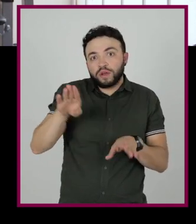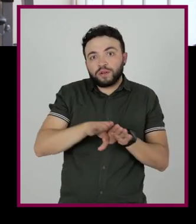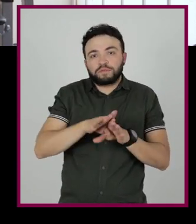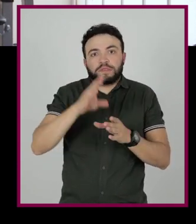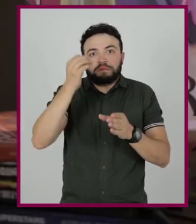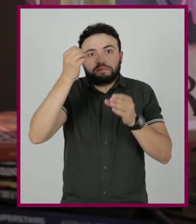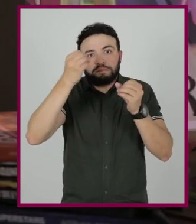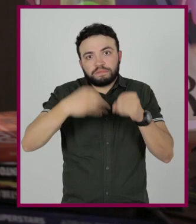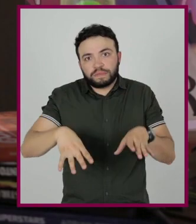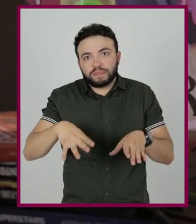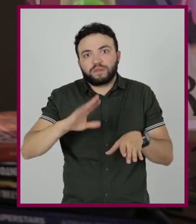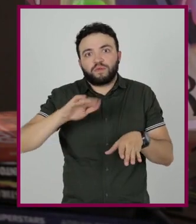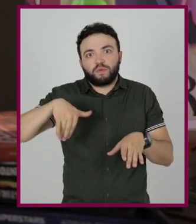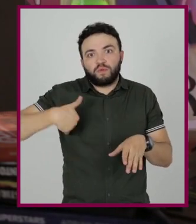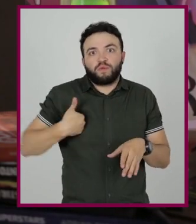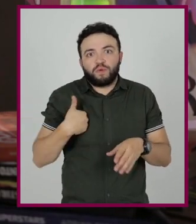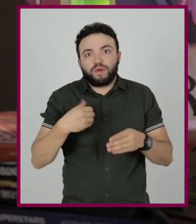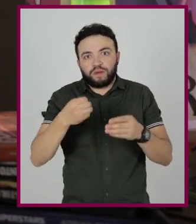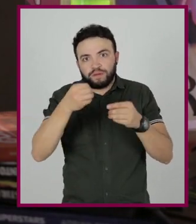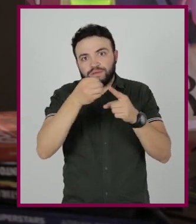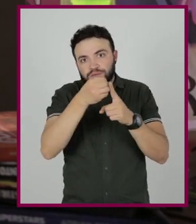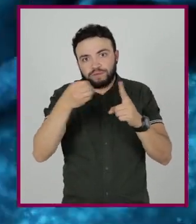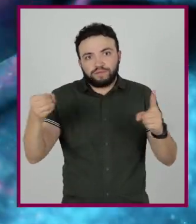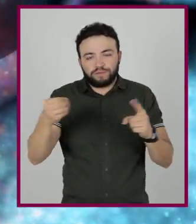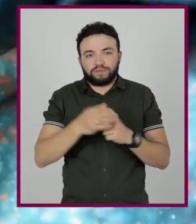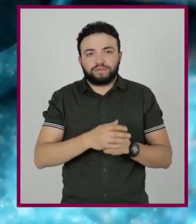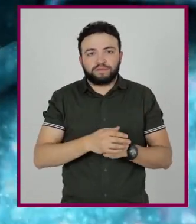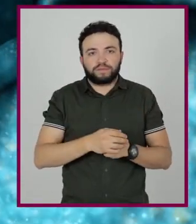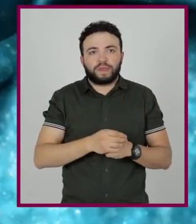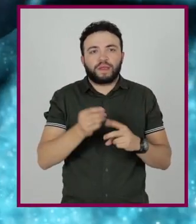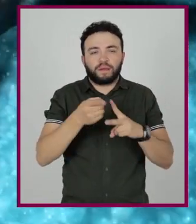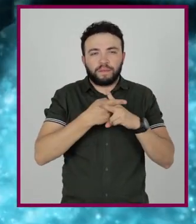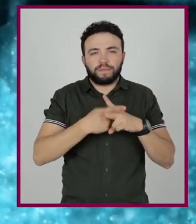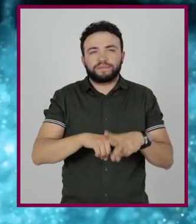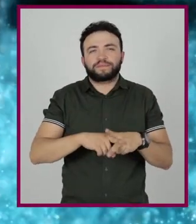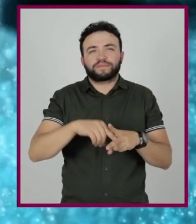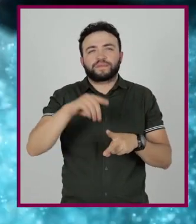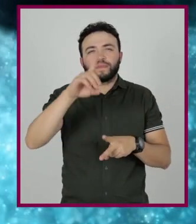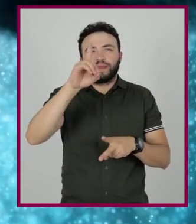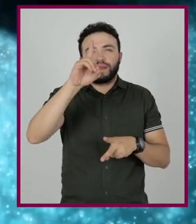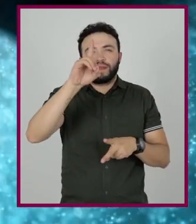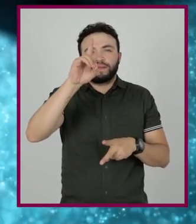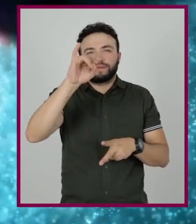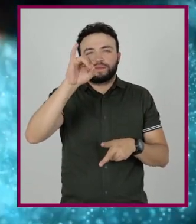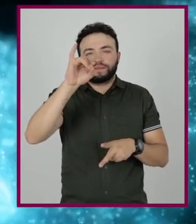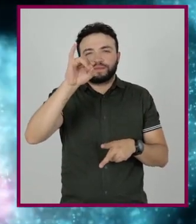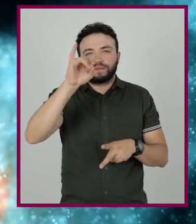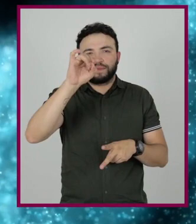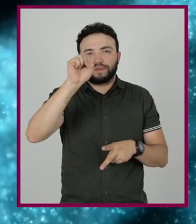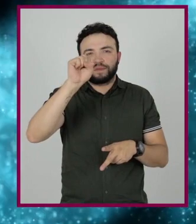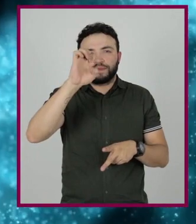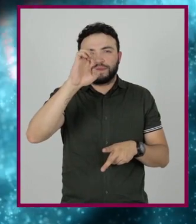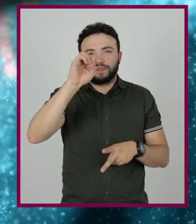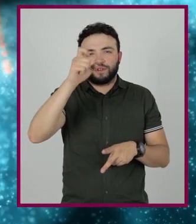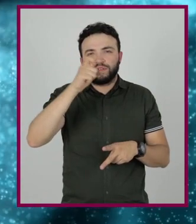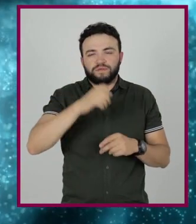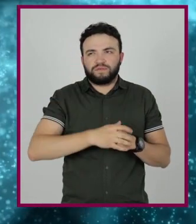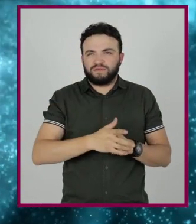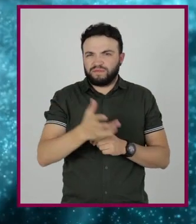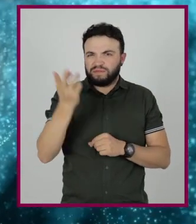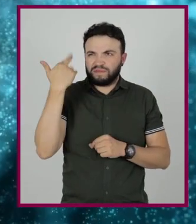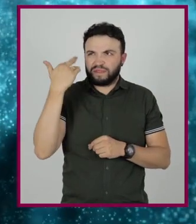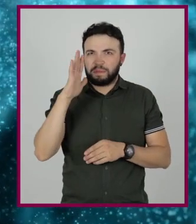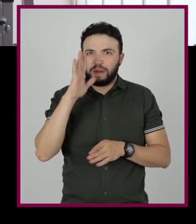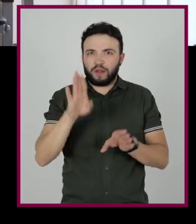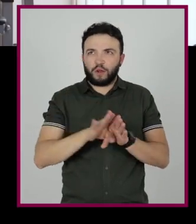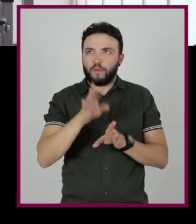de tus apuntes. ¿Están listas? ¿Están listos? Empecemos por el esquema DCOX. Suena a un tipo de androide